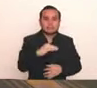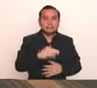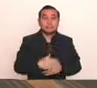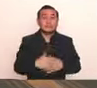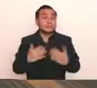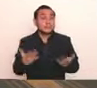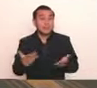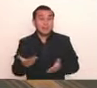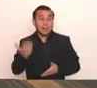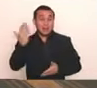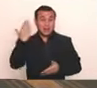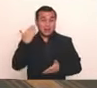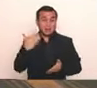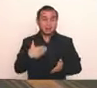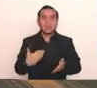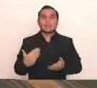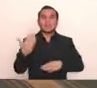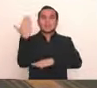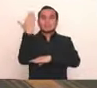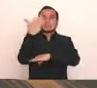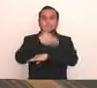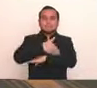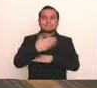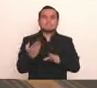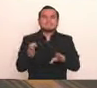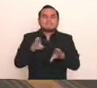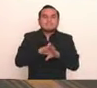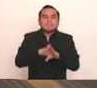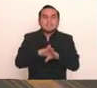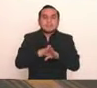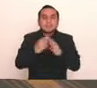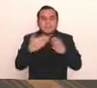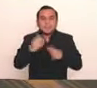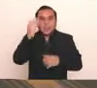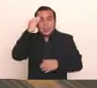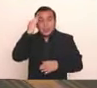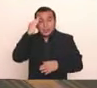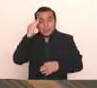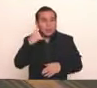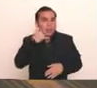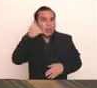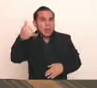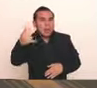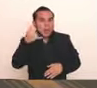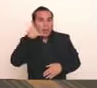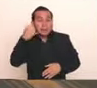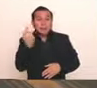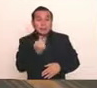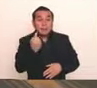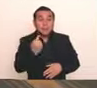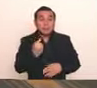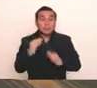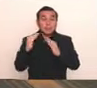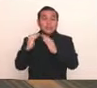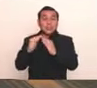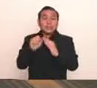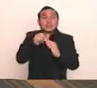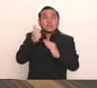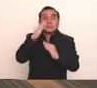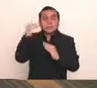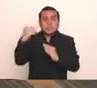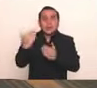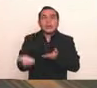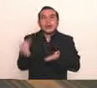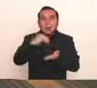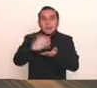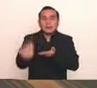desde que cerramos las fronteras hemos estado en contacto con los salvadoreños que se quedaron afuera de ellas no los